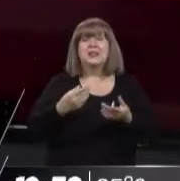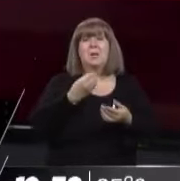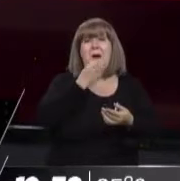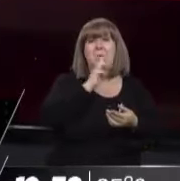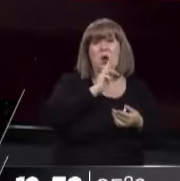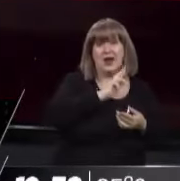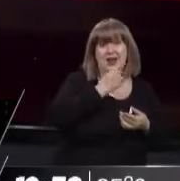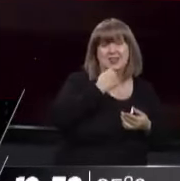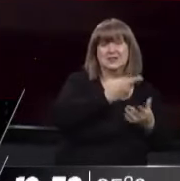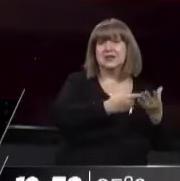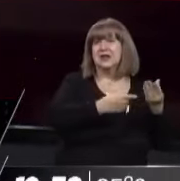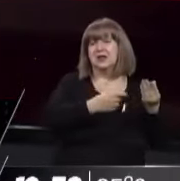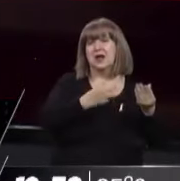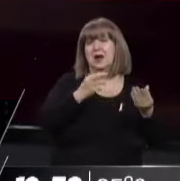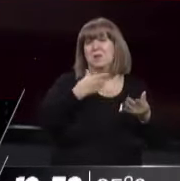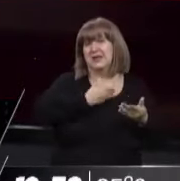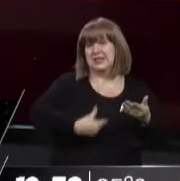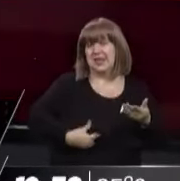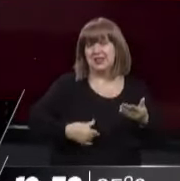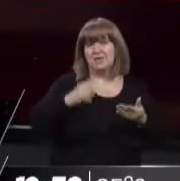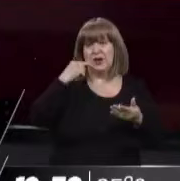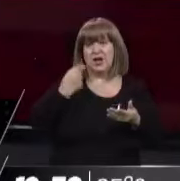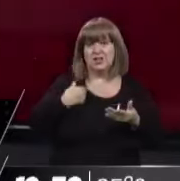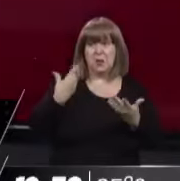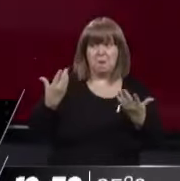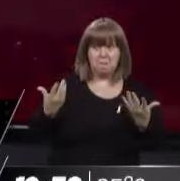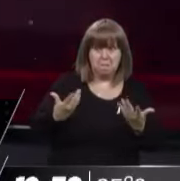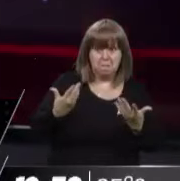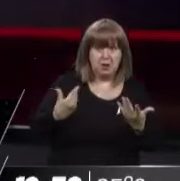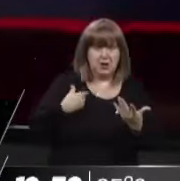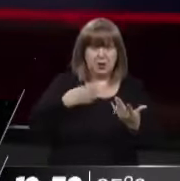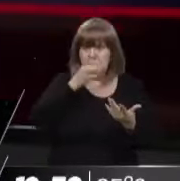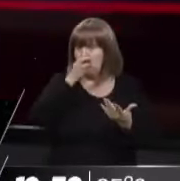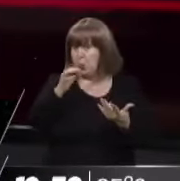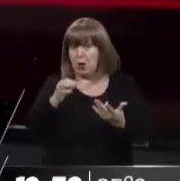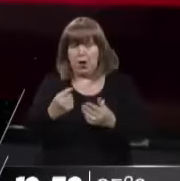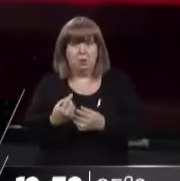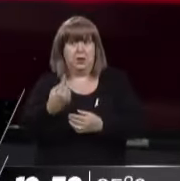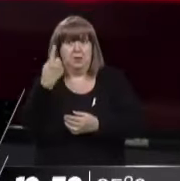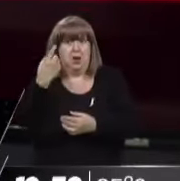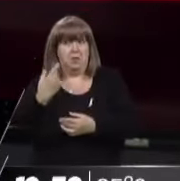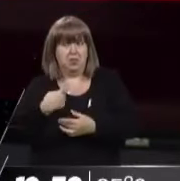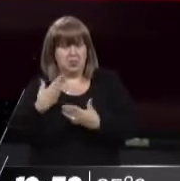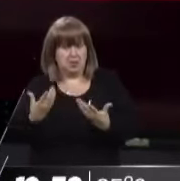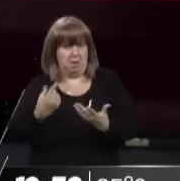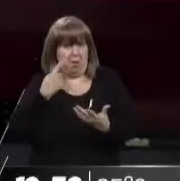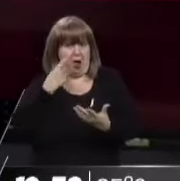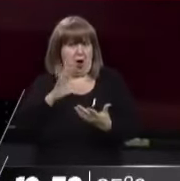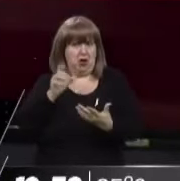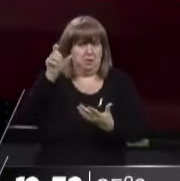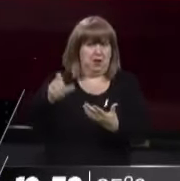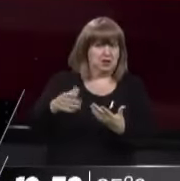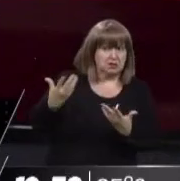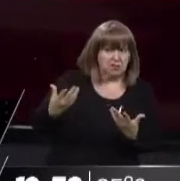tuit planteaba que el presidente de la Nación nunca uh-huh. tuvo sospecha ni causas abiertas por corrupción, no cree conocer este personaje,